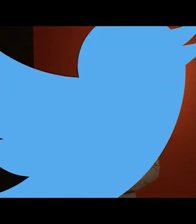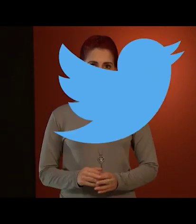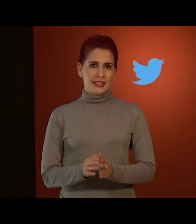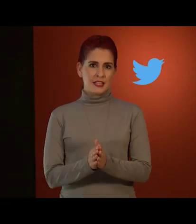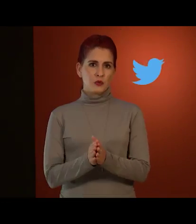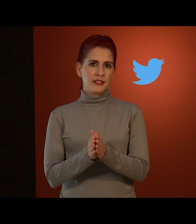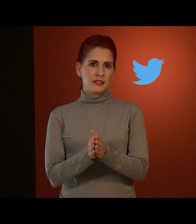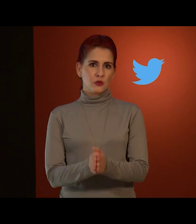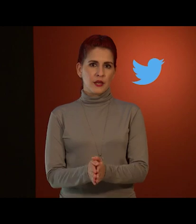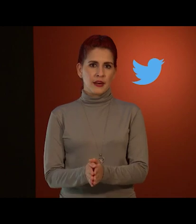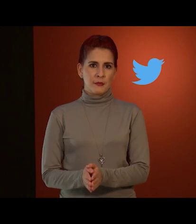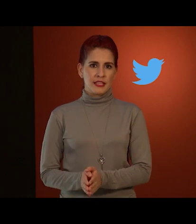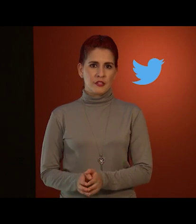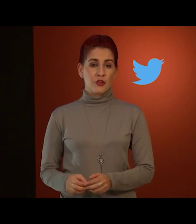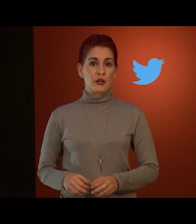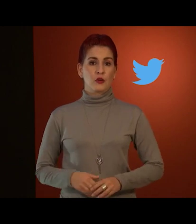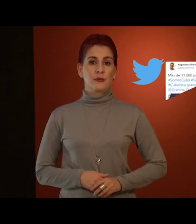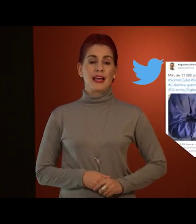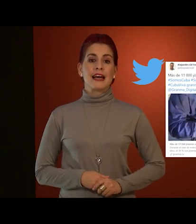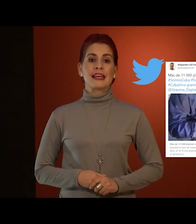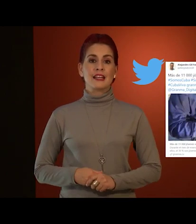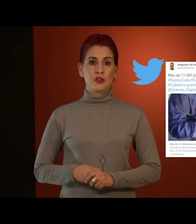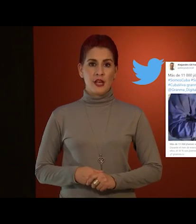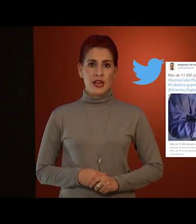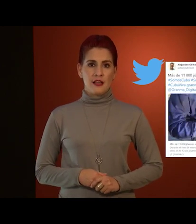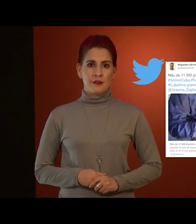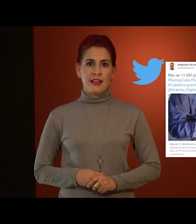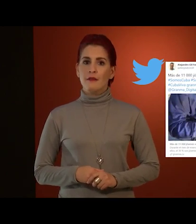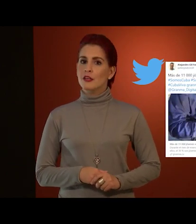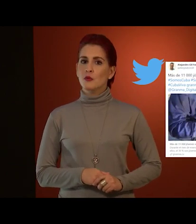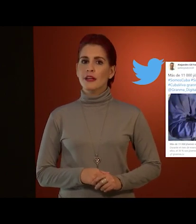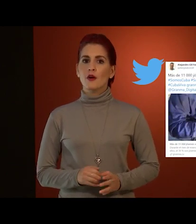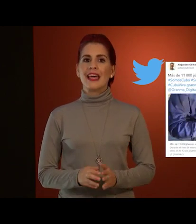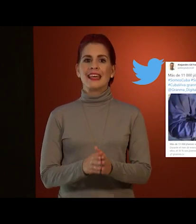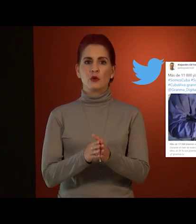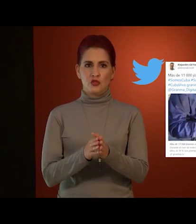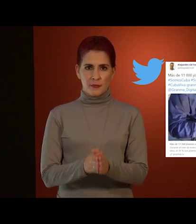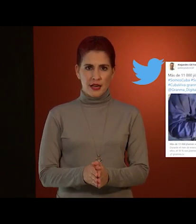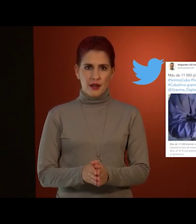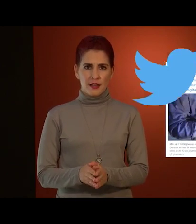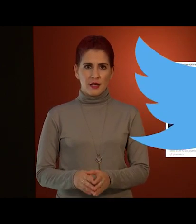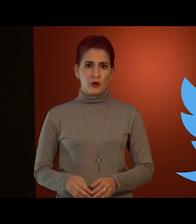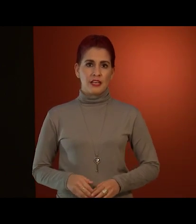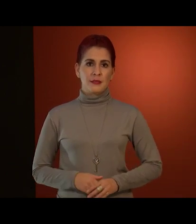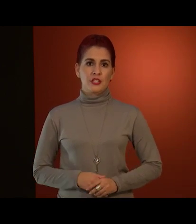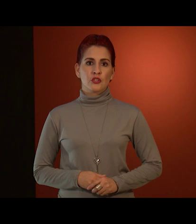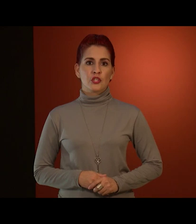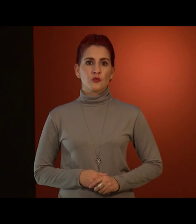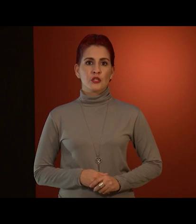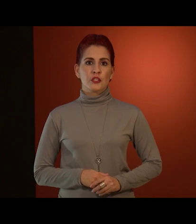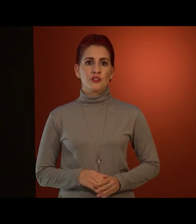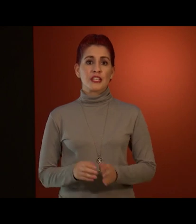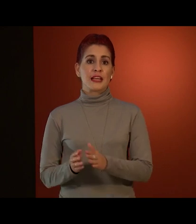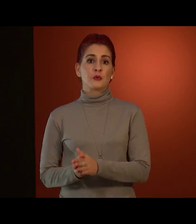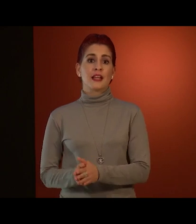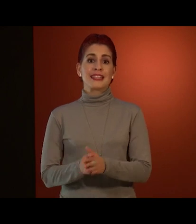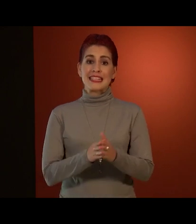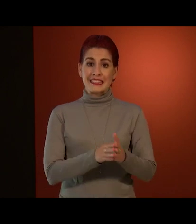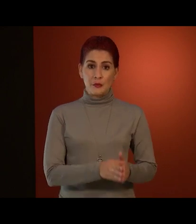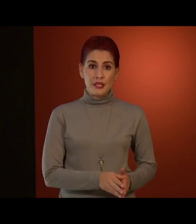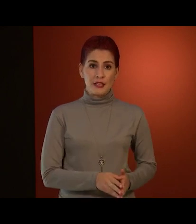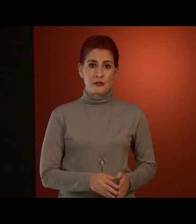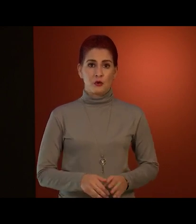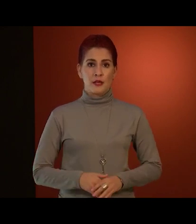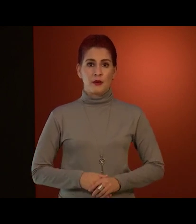años de edad. Desde su cuenta en Twitter, el ministro de Economía Alejandro Gil fijaba el número en 11.000. Con la eliminación de subsidios y